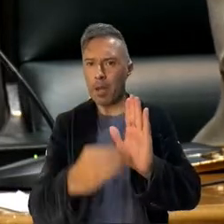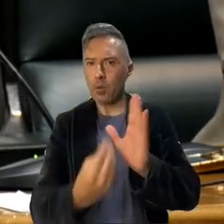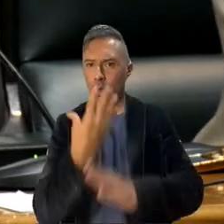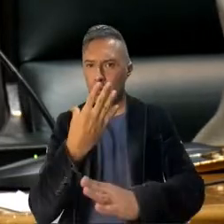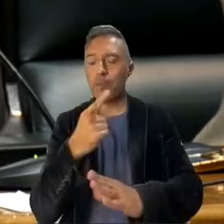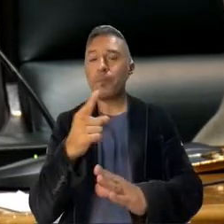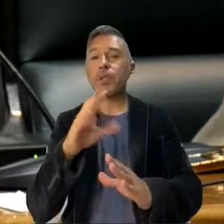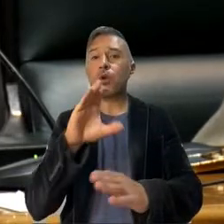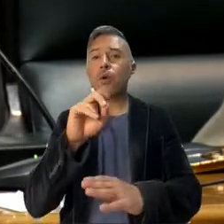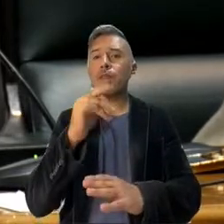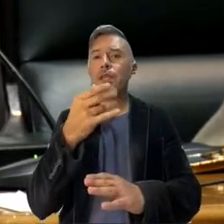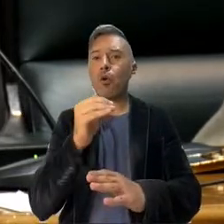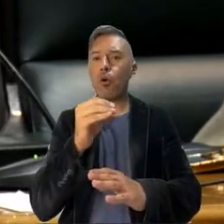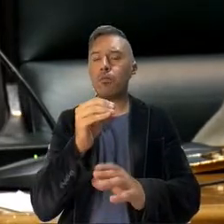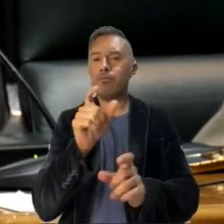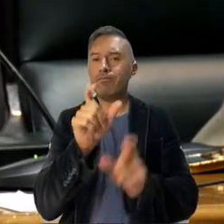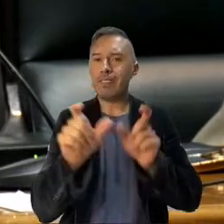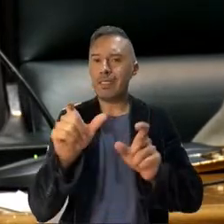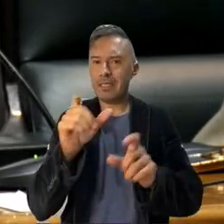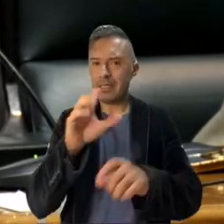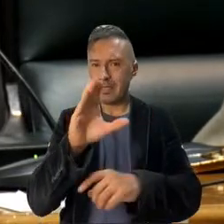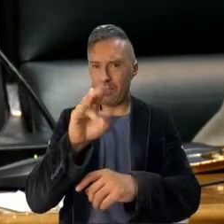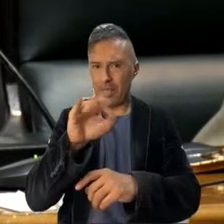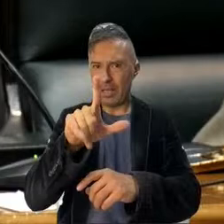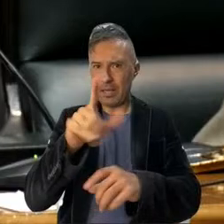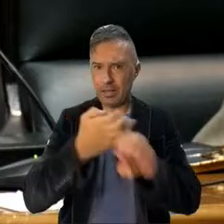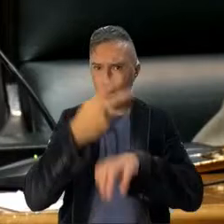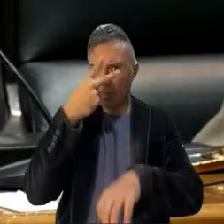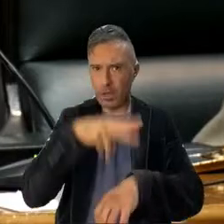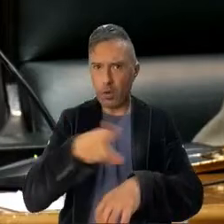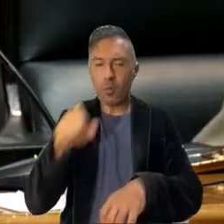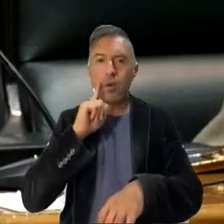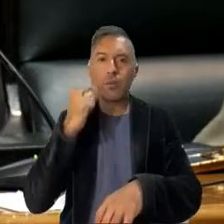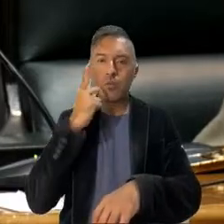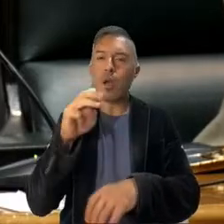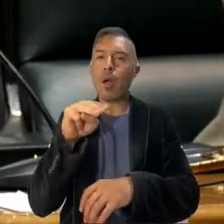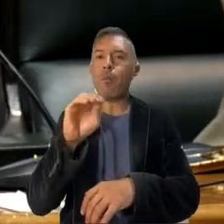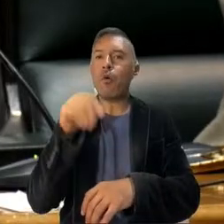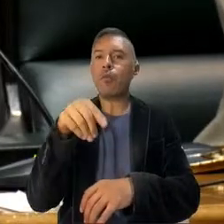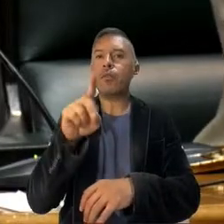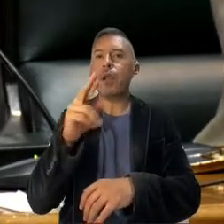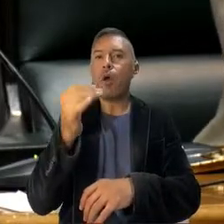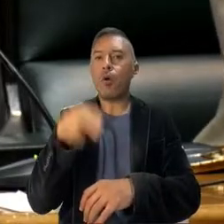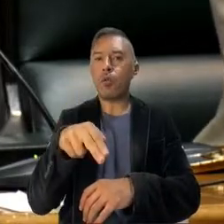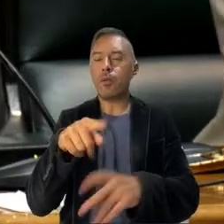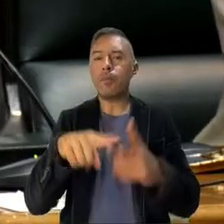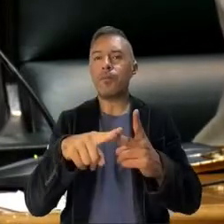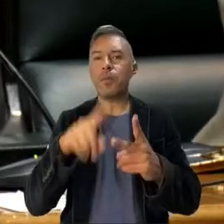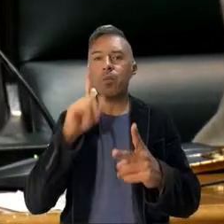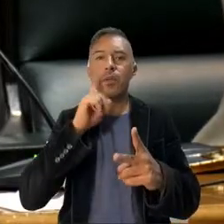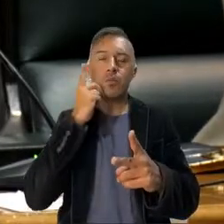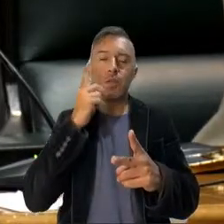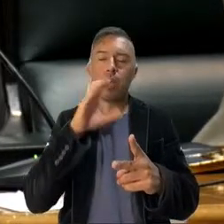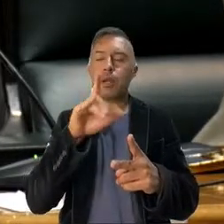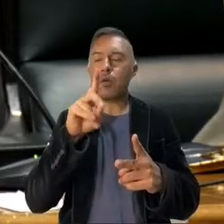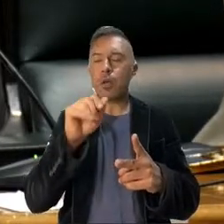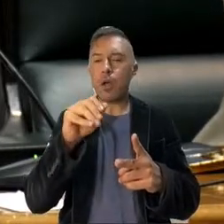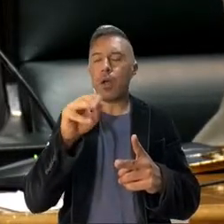del Estado de México, diputada María Luisa Mendoza Modragón, diputada Claudia Desire Morales Robledo,